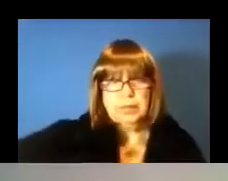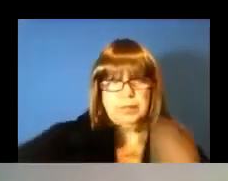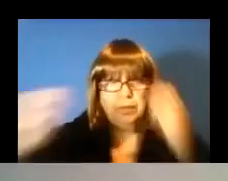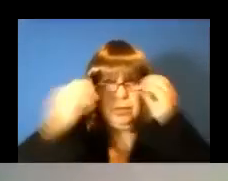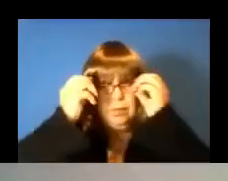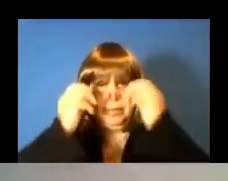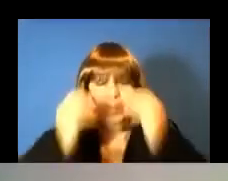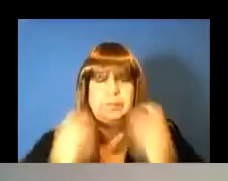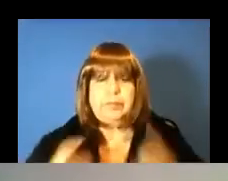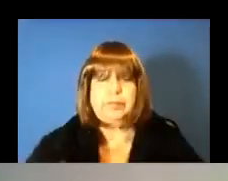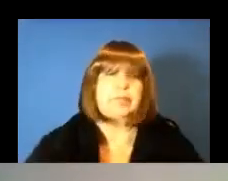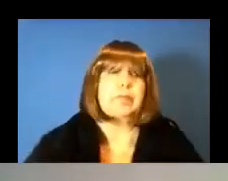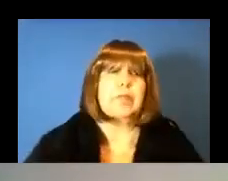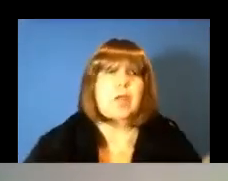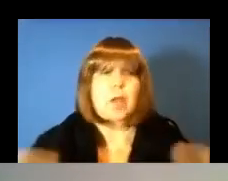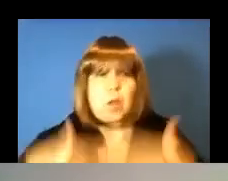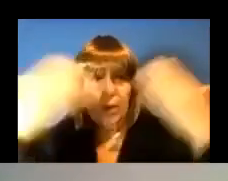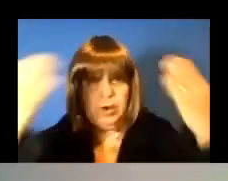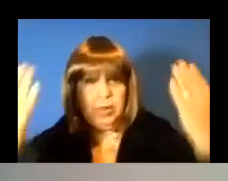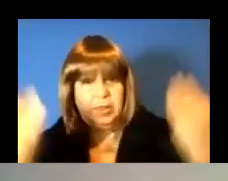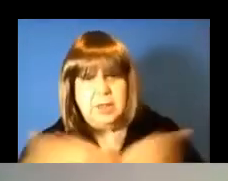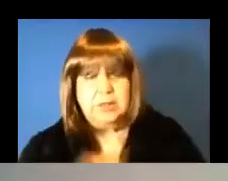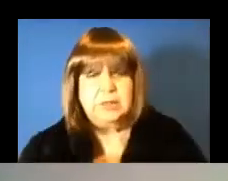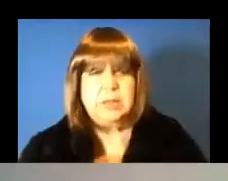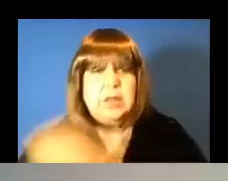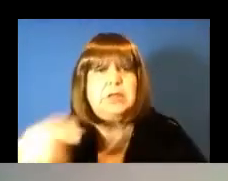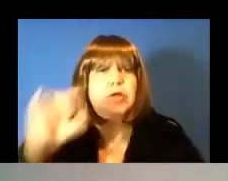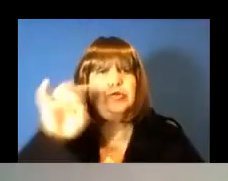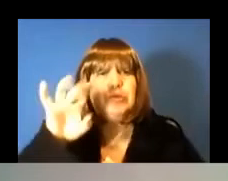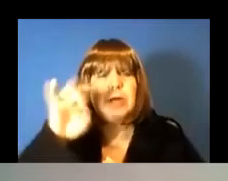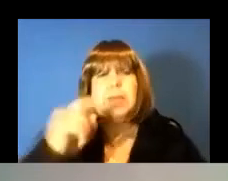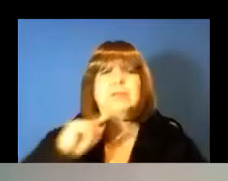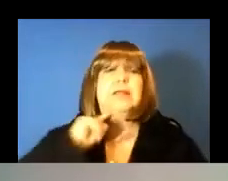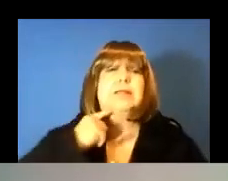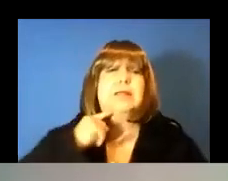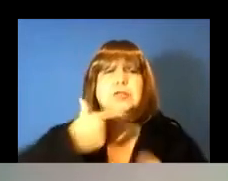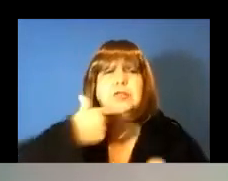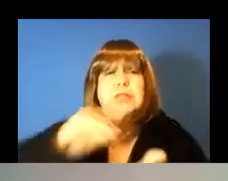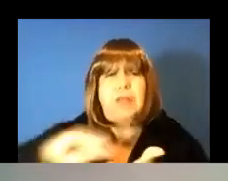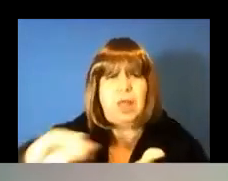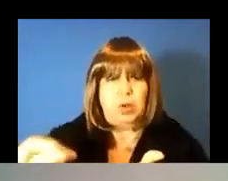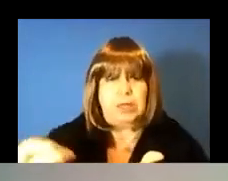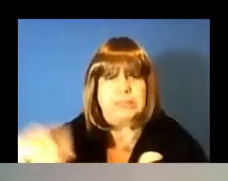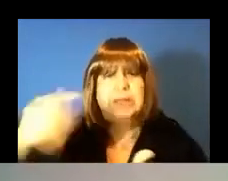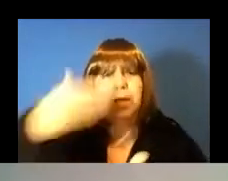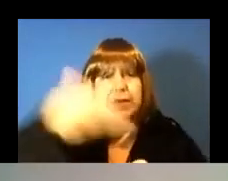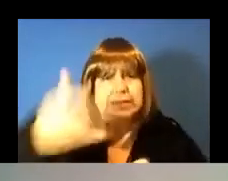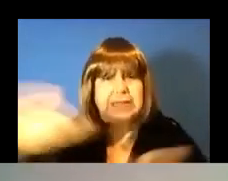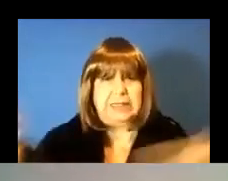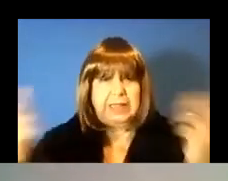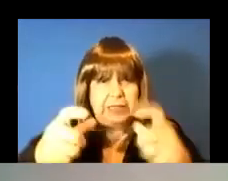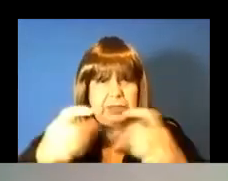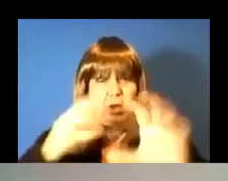buenos días habiendo solo 13 senadores presentes en la sesión online